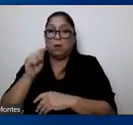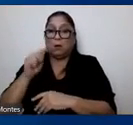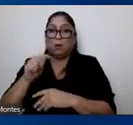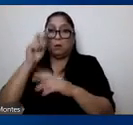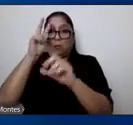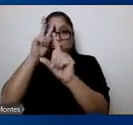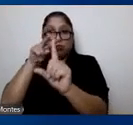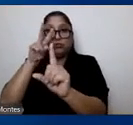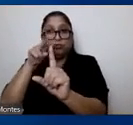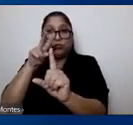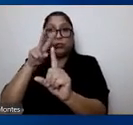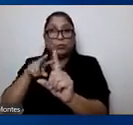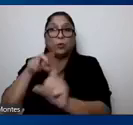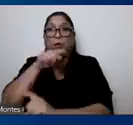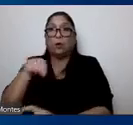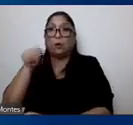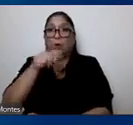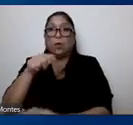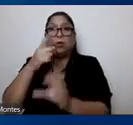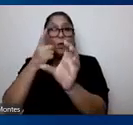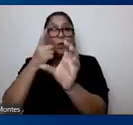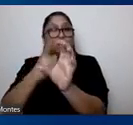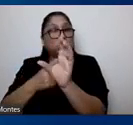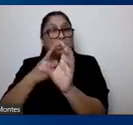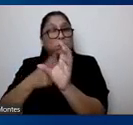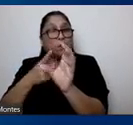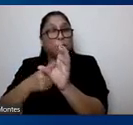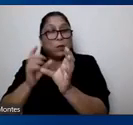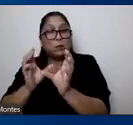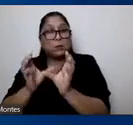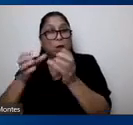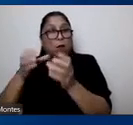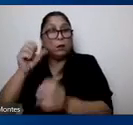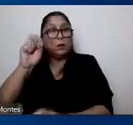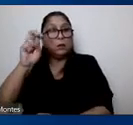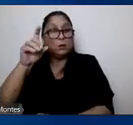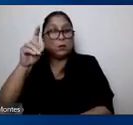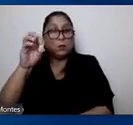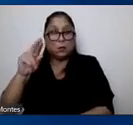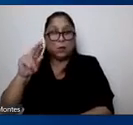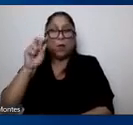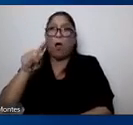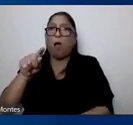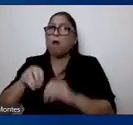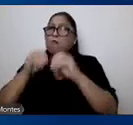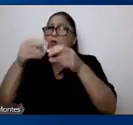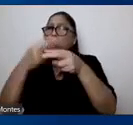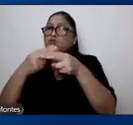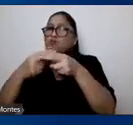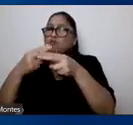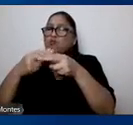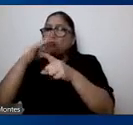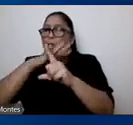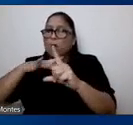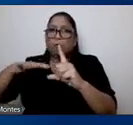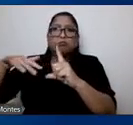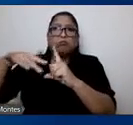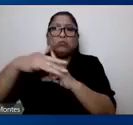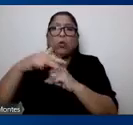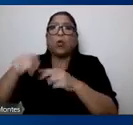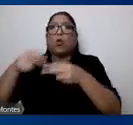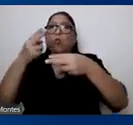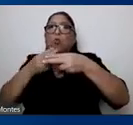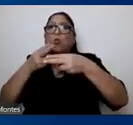ir viendo de que Sendero Luminoso comienza a definir a estas zonas periféricas como las